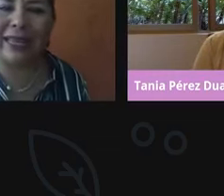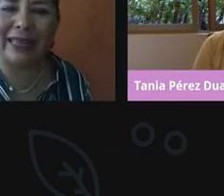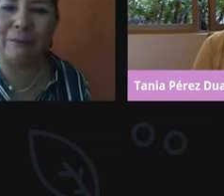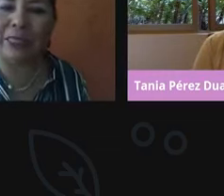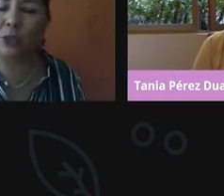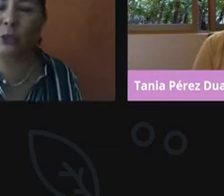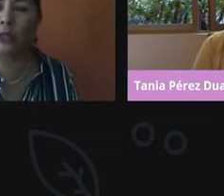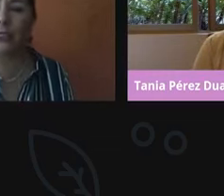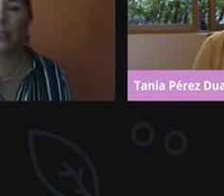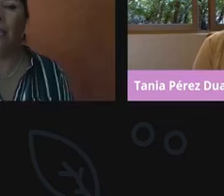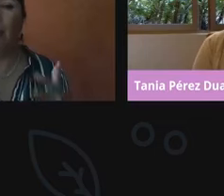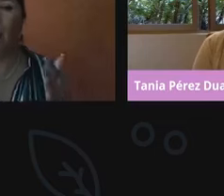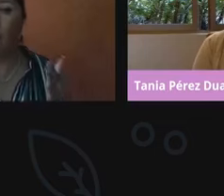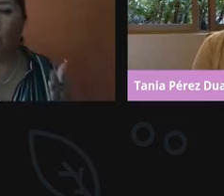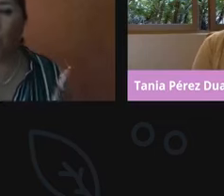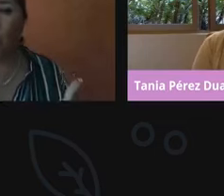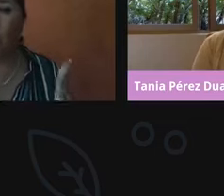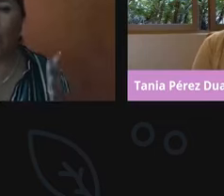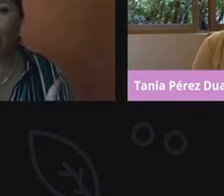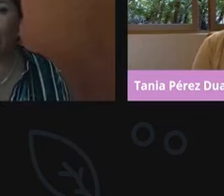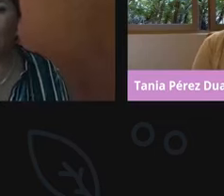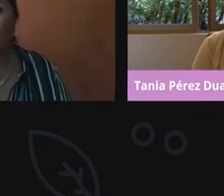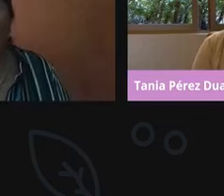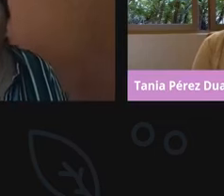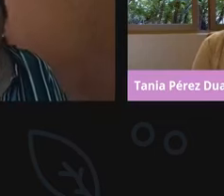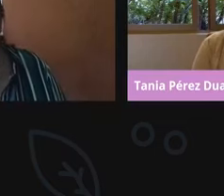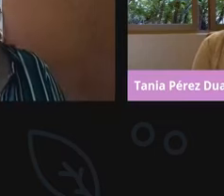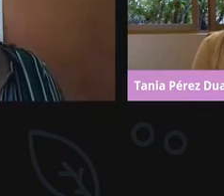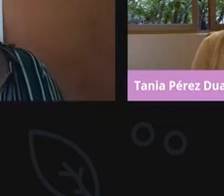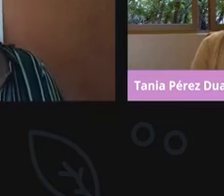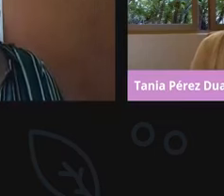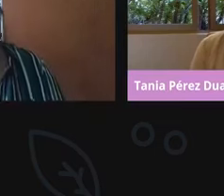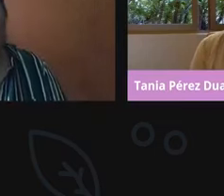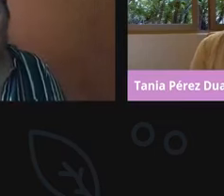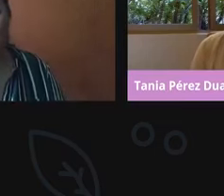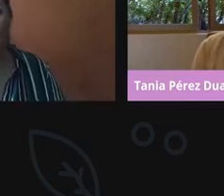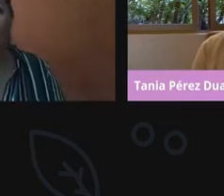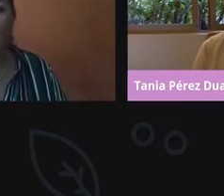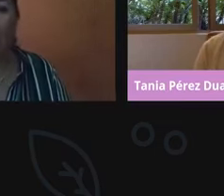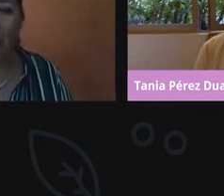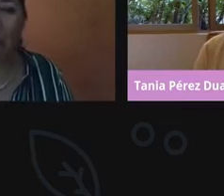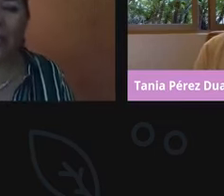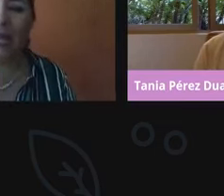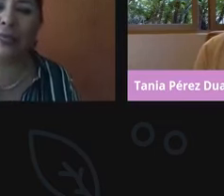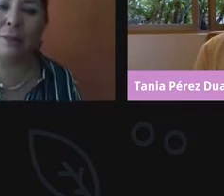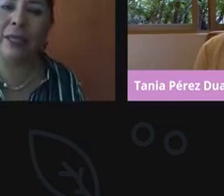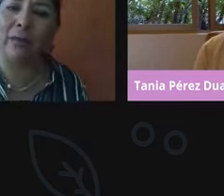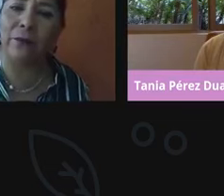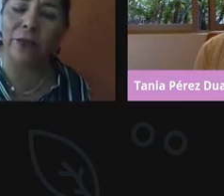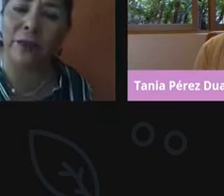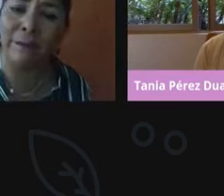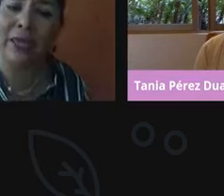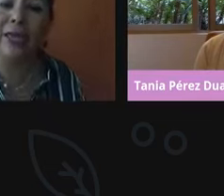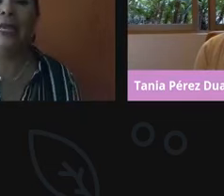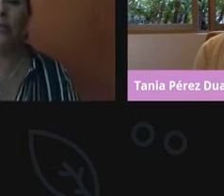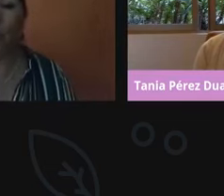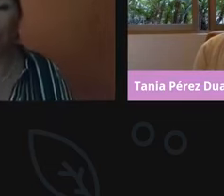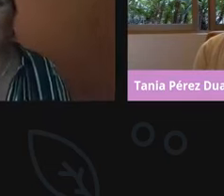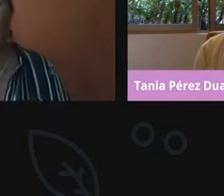Hospital General de Massachusetts, la Fundación Internacional de TOC en Boston y la Escuela de Harvard Pediatric Behavioral